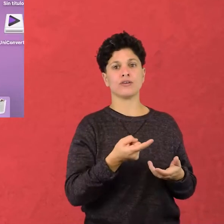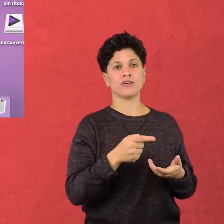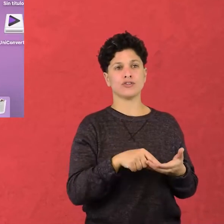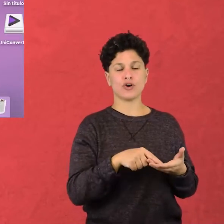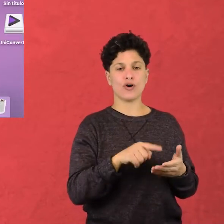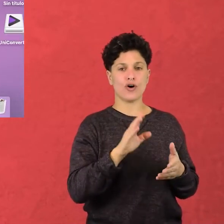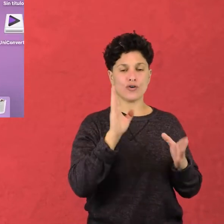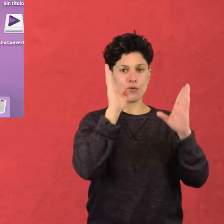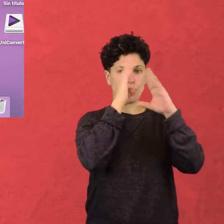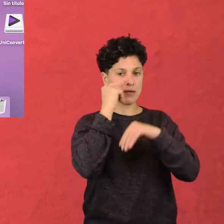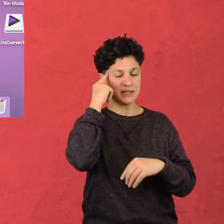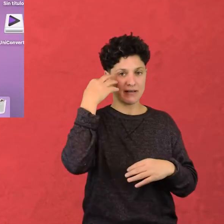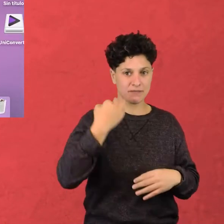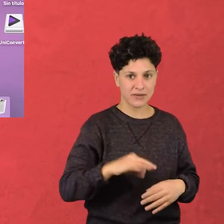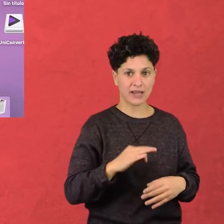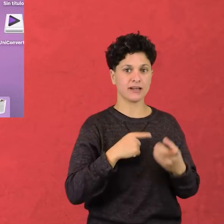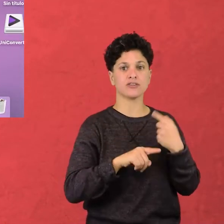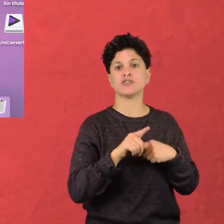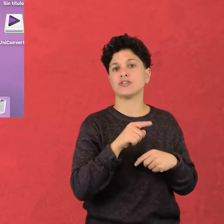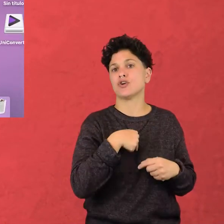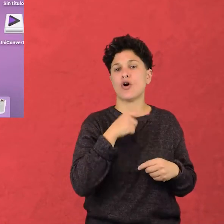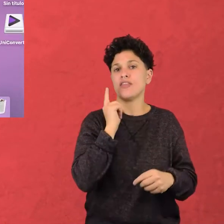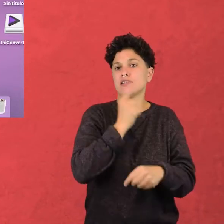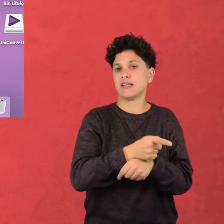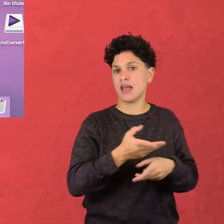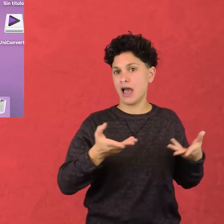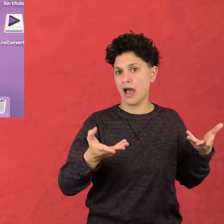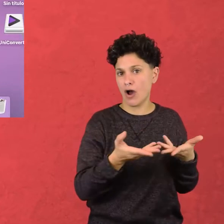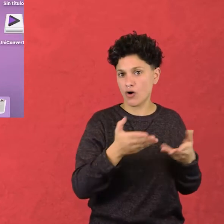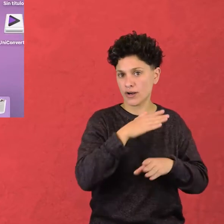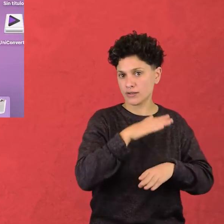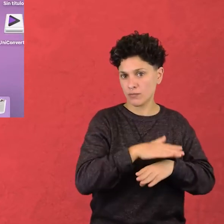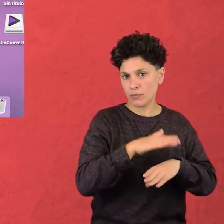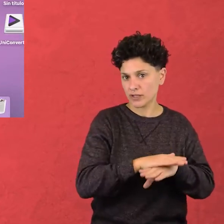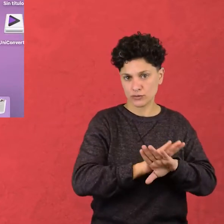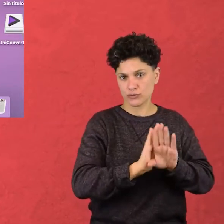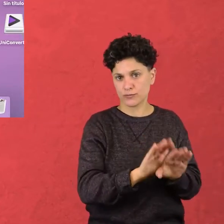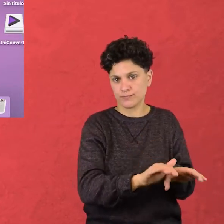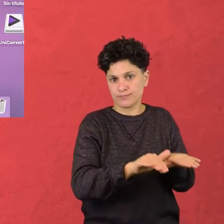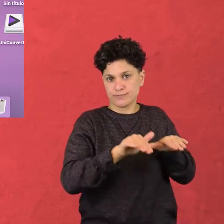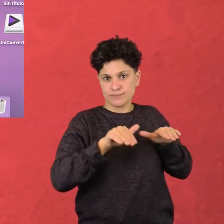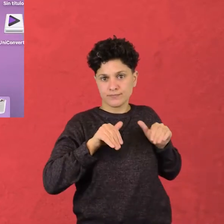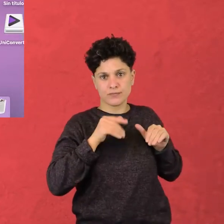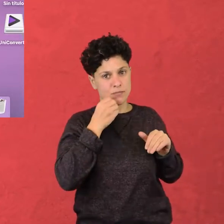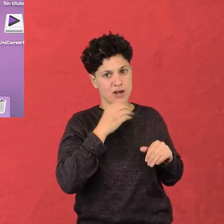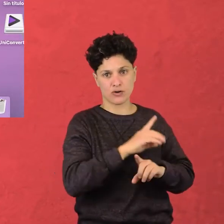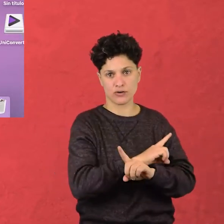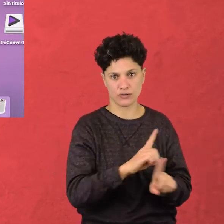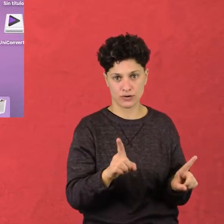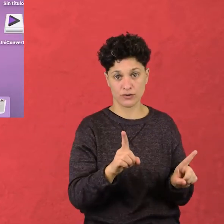poder darme cuenta, bueno, yo estoy enojado, estoy sacado, por decirlo de una manera coloquial, no voy a